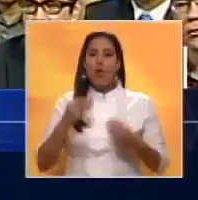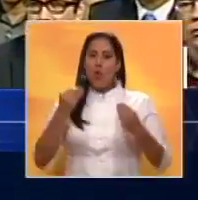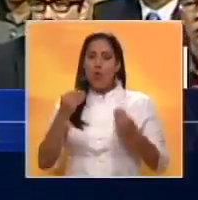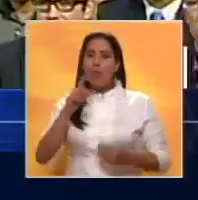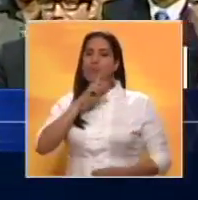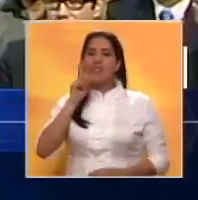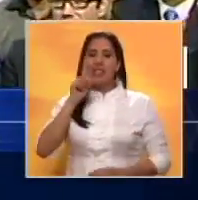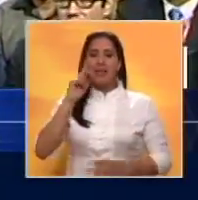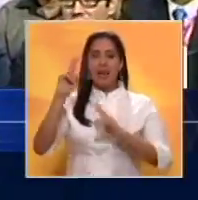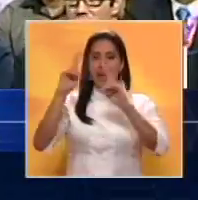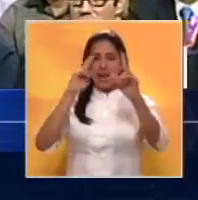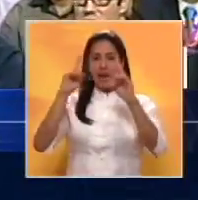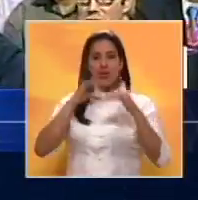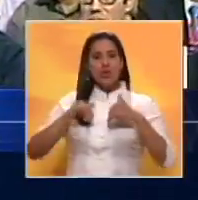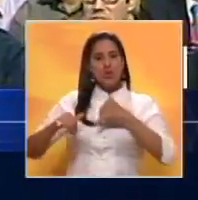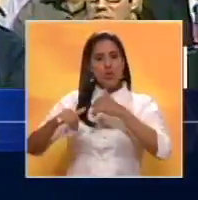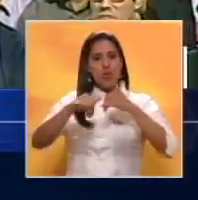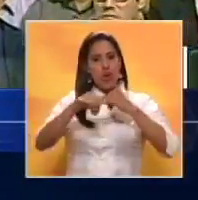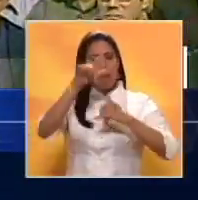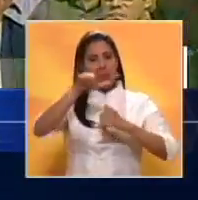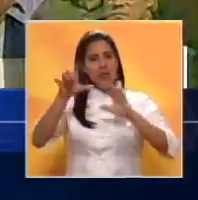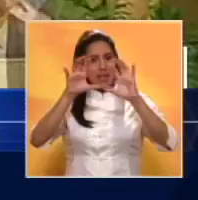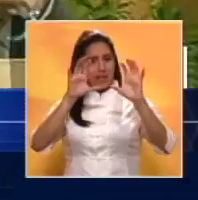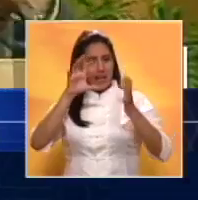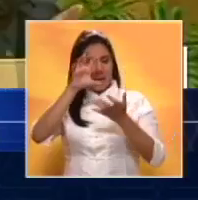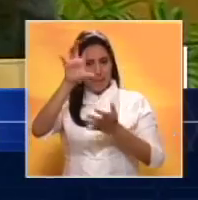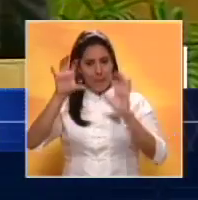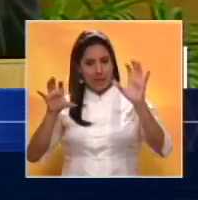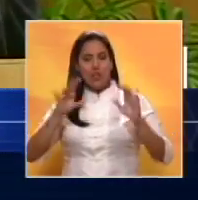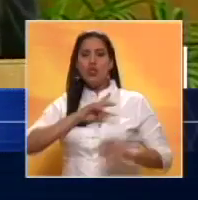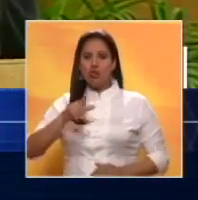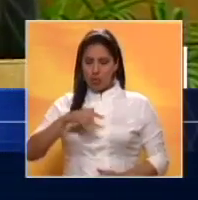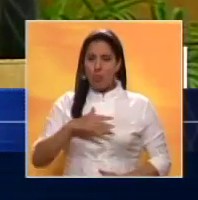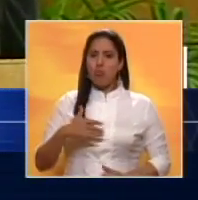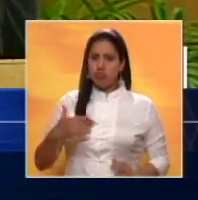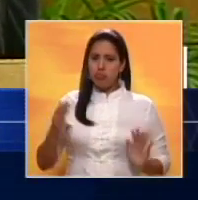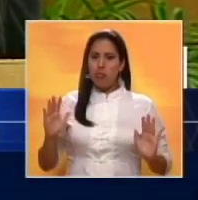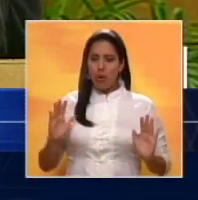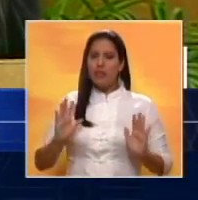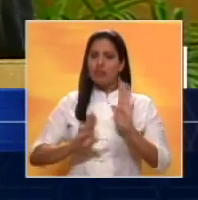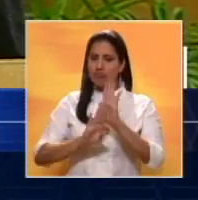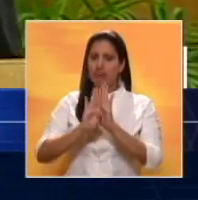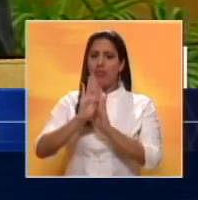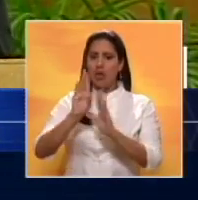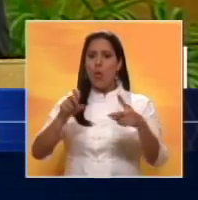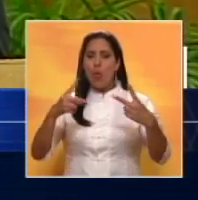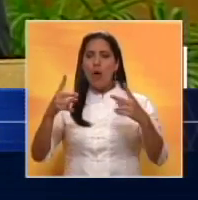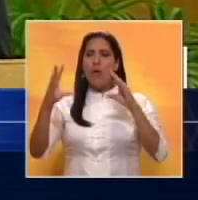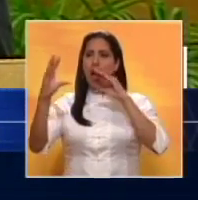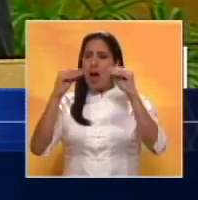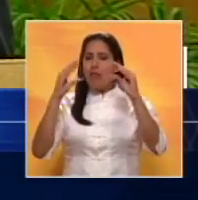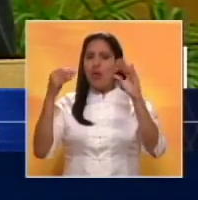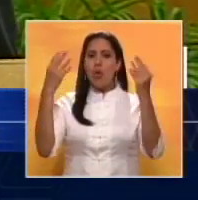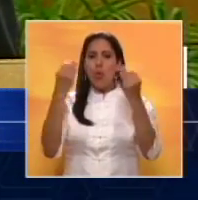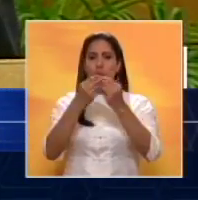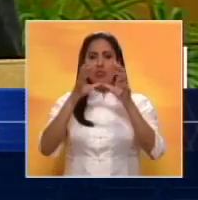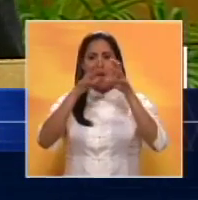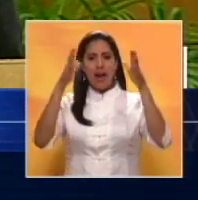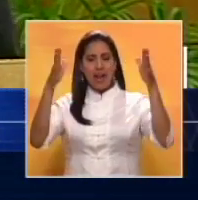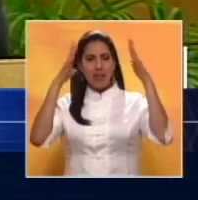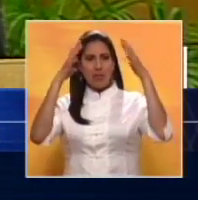como en términos de relación de igualdad soberana a los estados. Bueno, nosotros podemos desarrollar relaciones con las